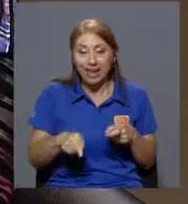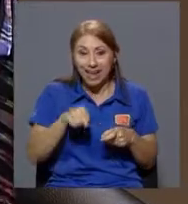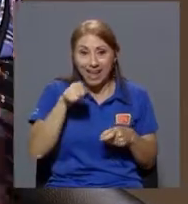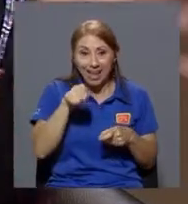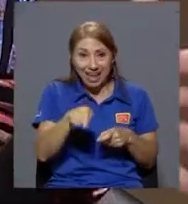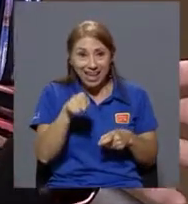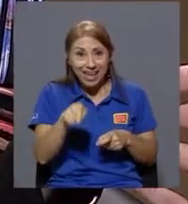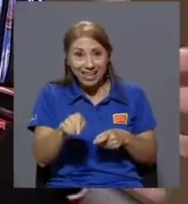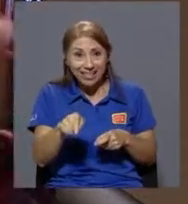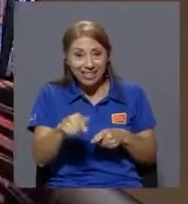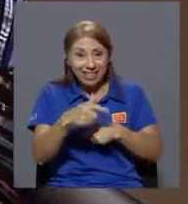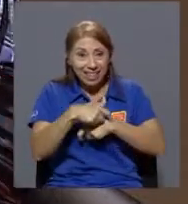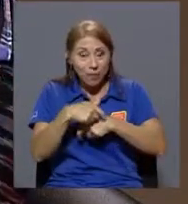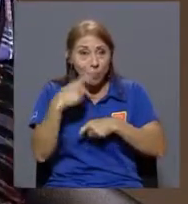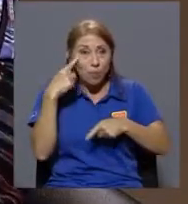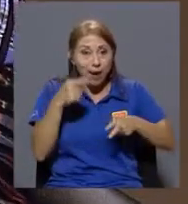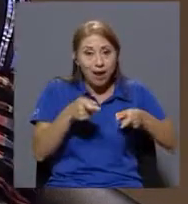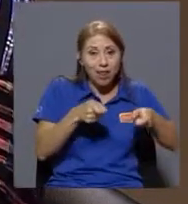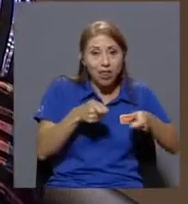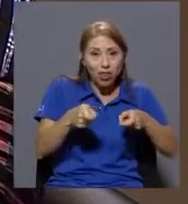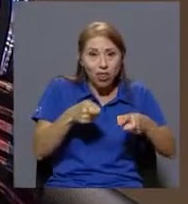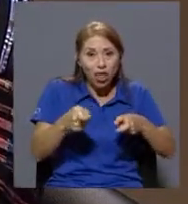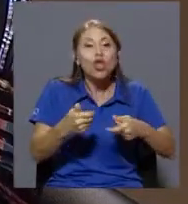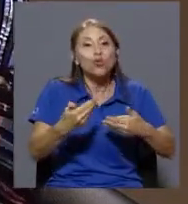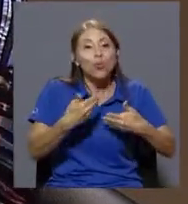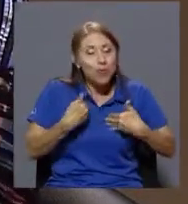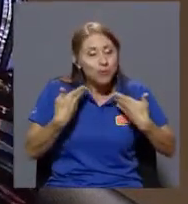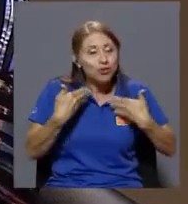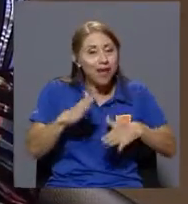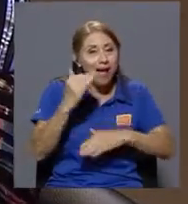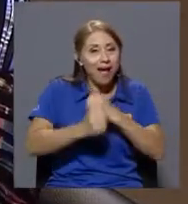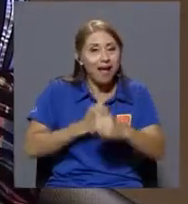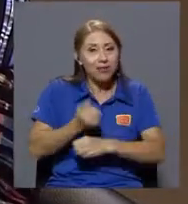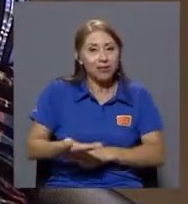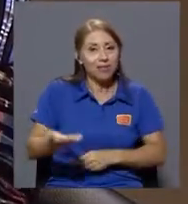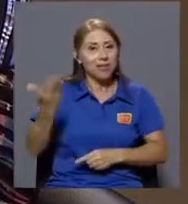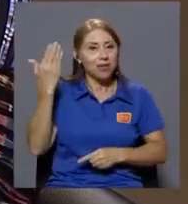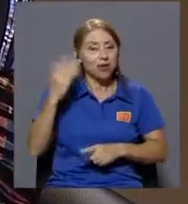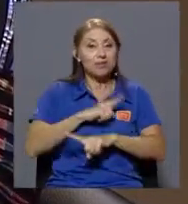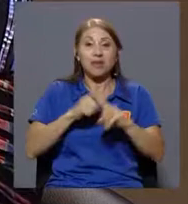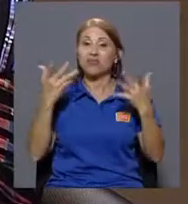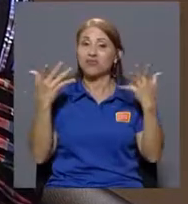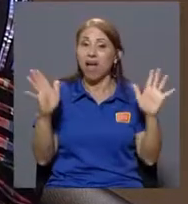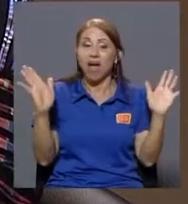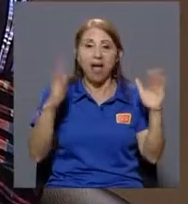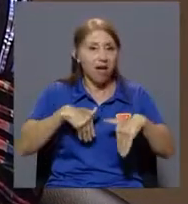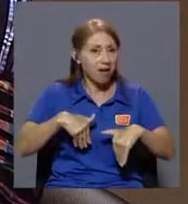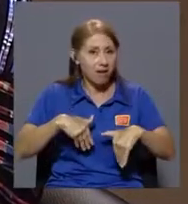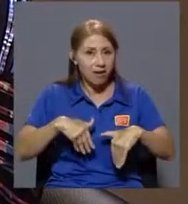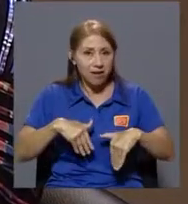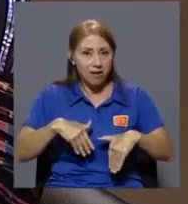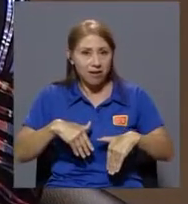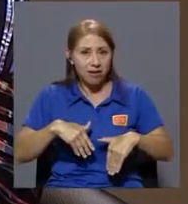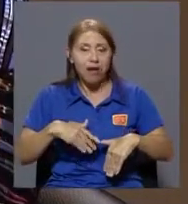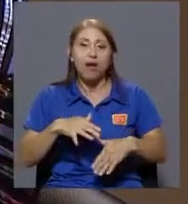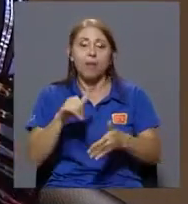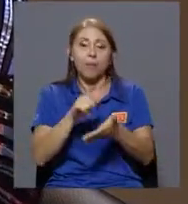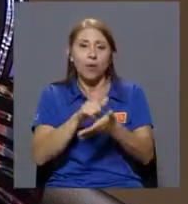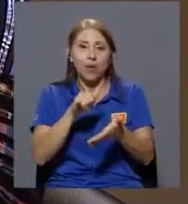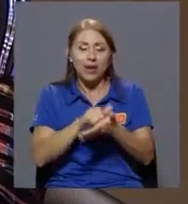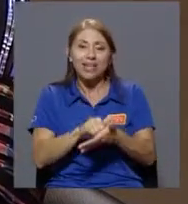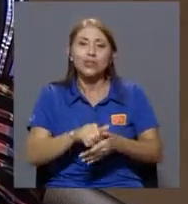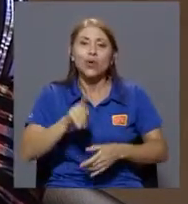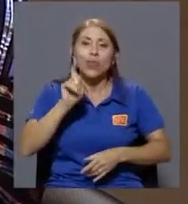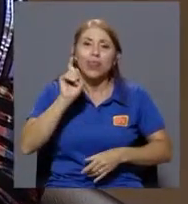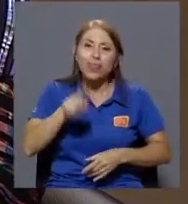maniobra lo tuvimos en los años anteriores y ya lo perdimos. Por eso debe ser y es